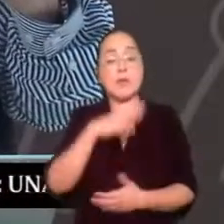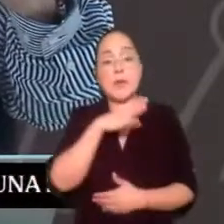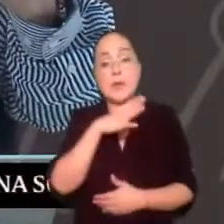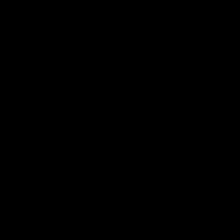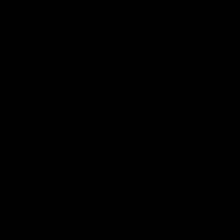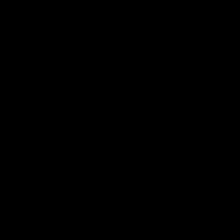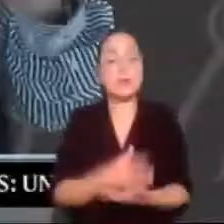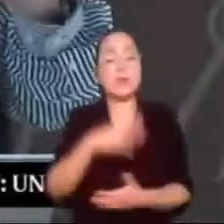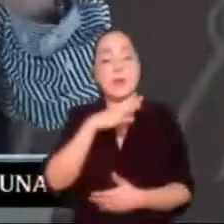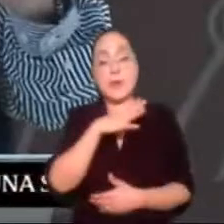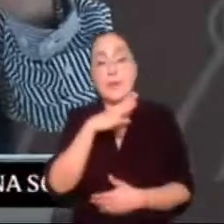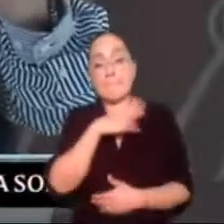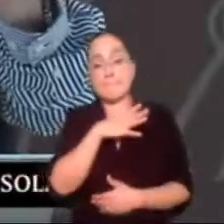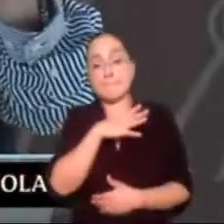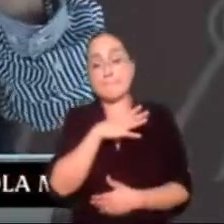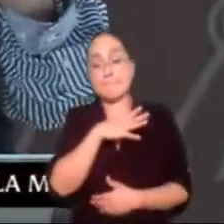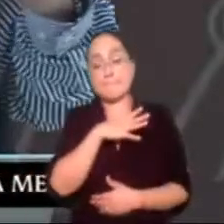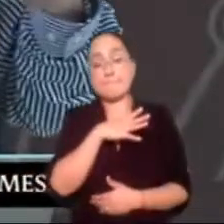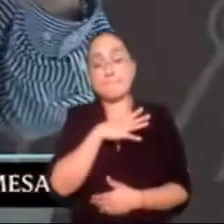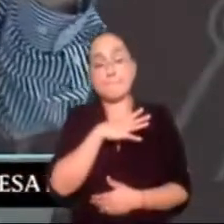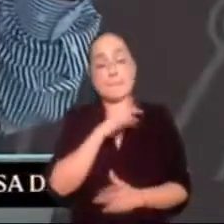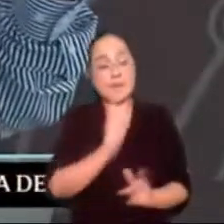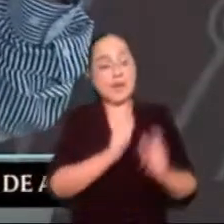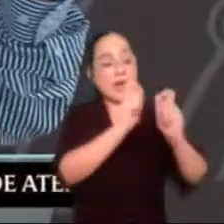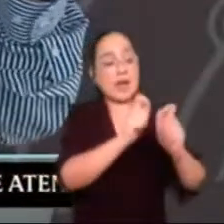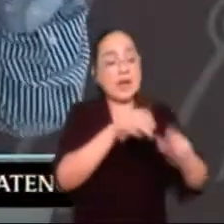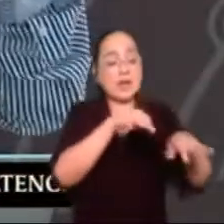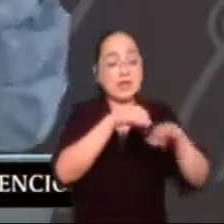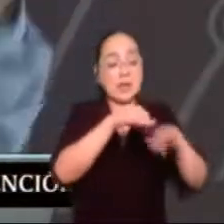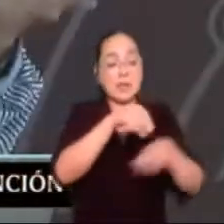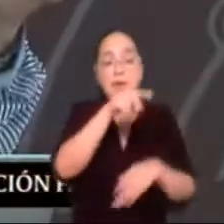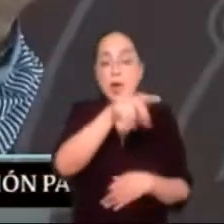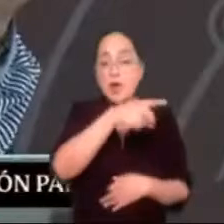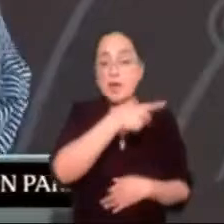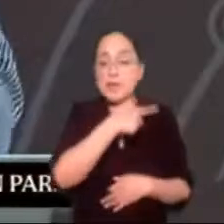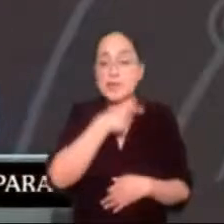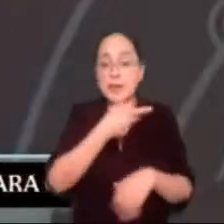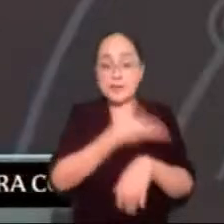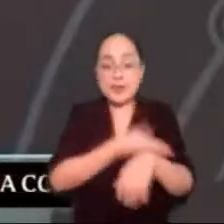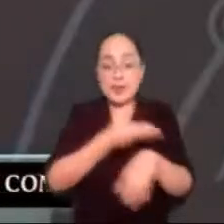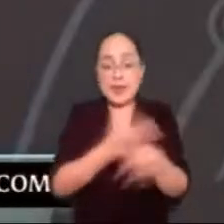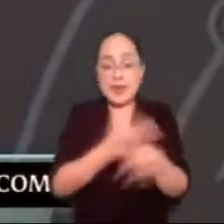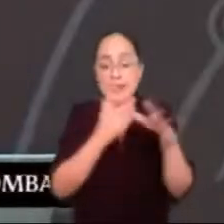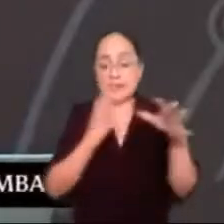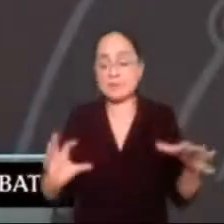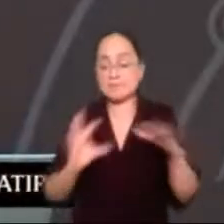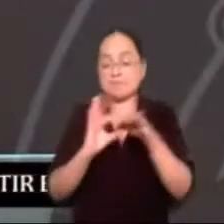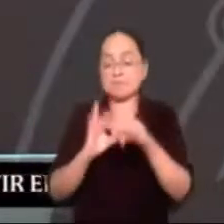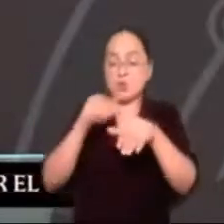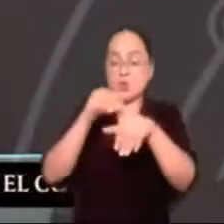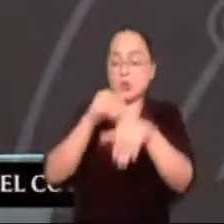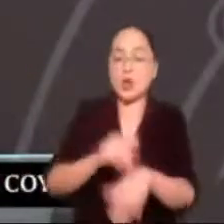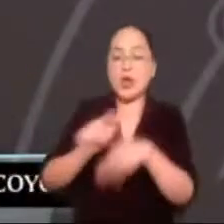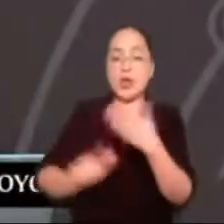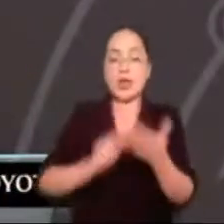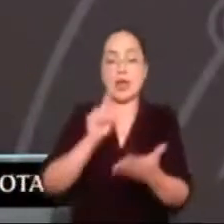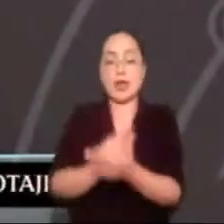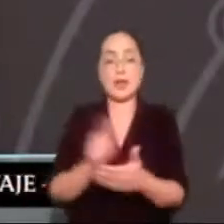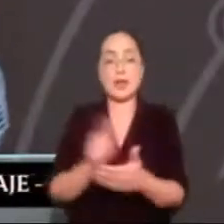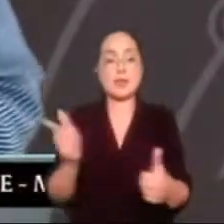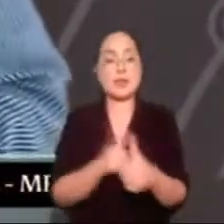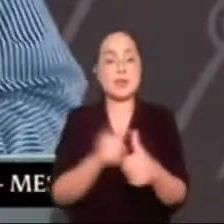tienen que desarrollar conforme lo disponen las leyes, empezando por la Suprema, que es la